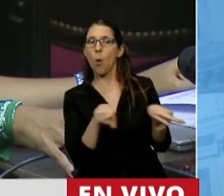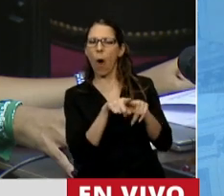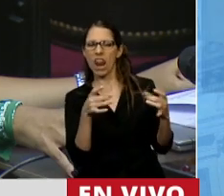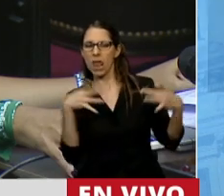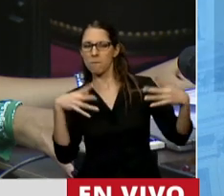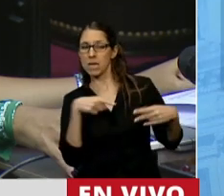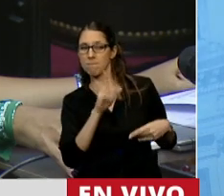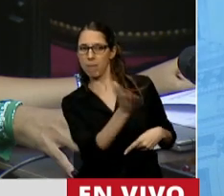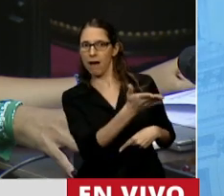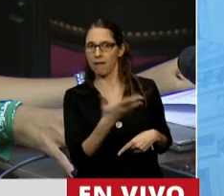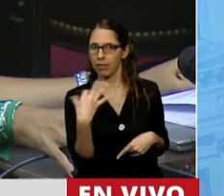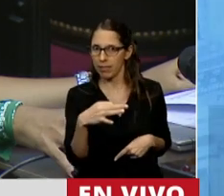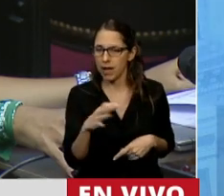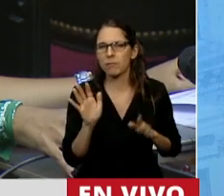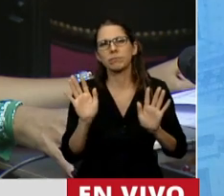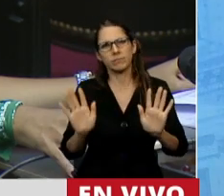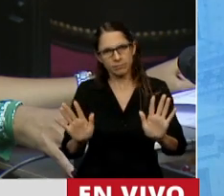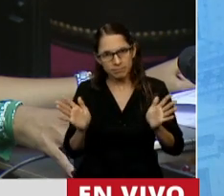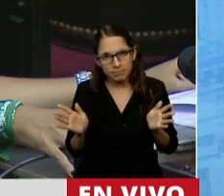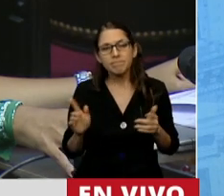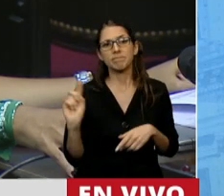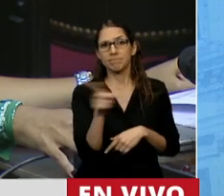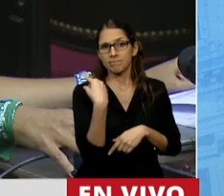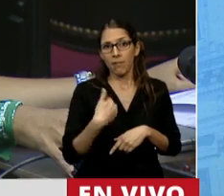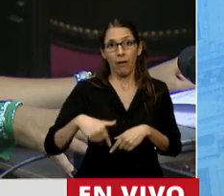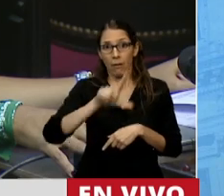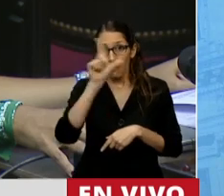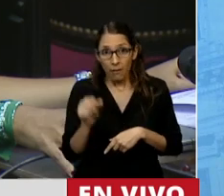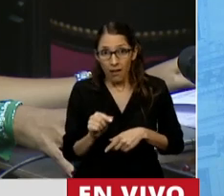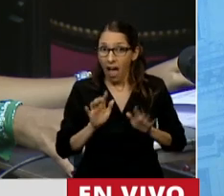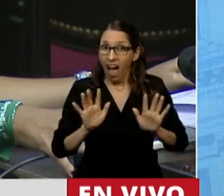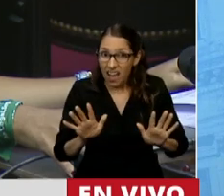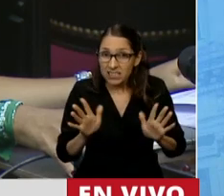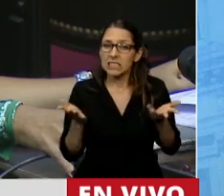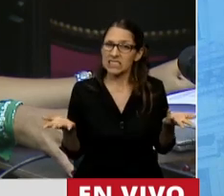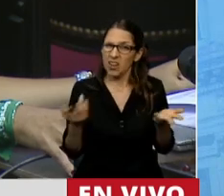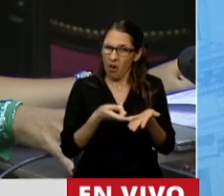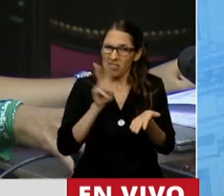vencer. Flaco favor nos hacemos como país si vuelve a pasar esto y con esta ley.